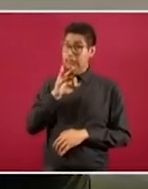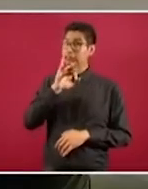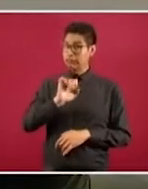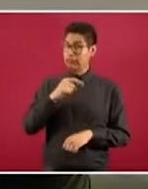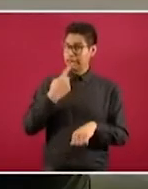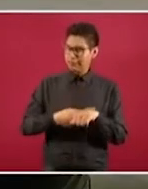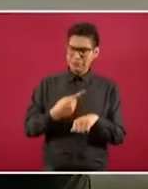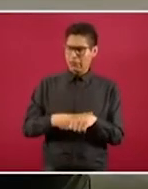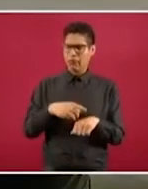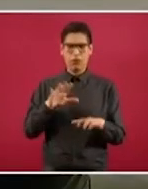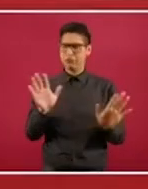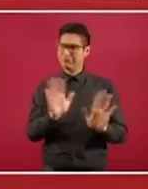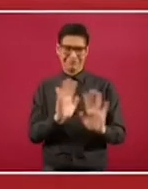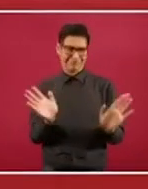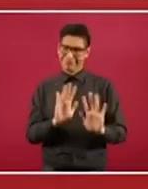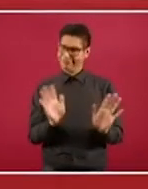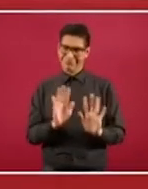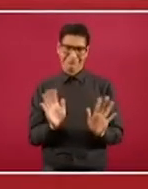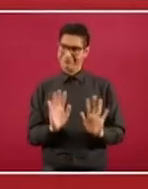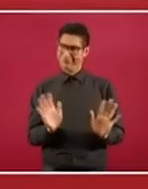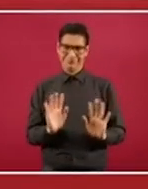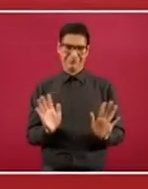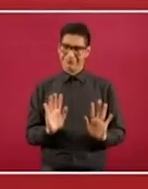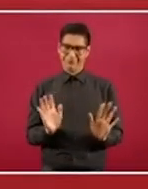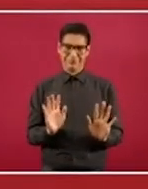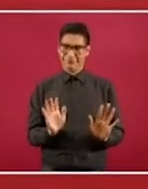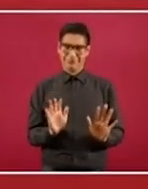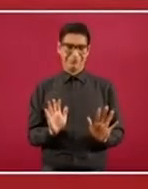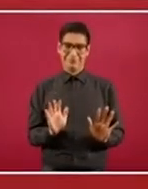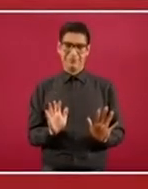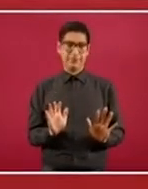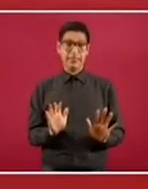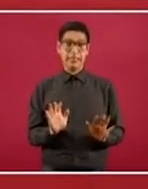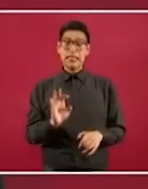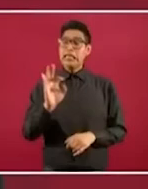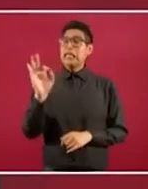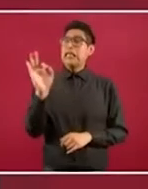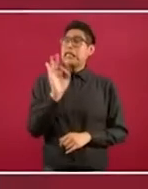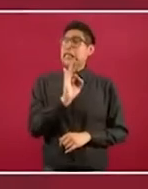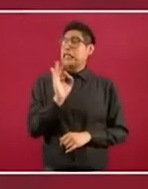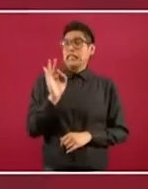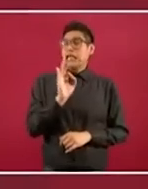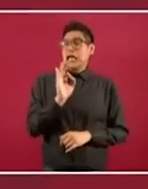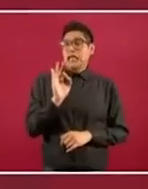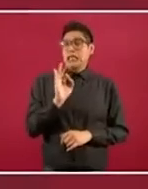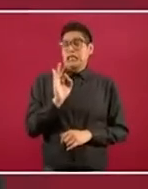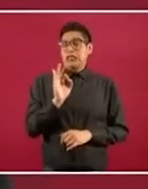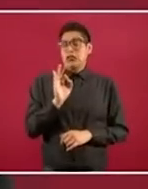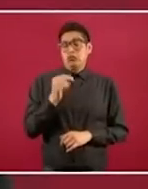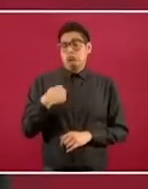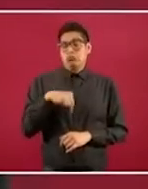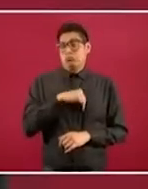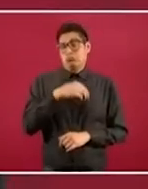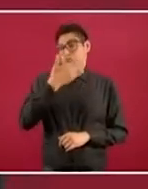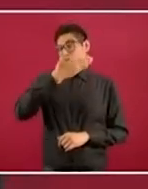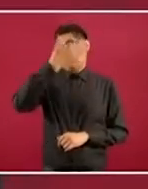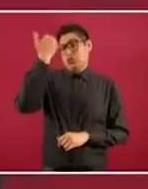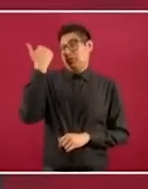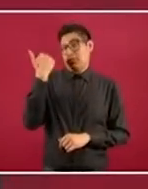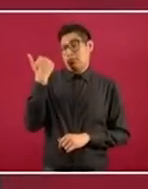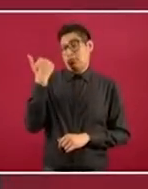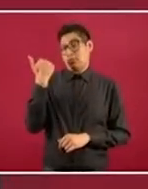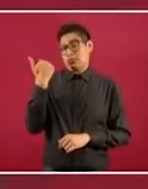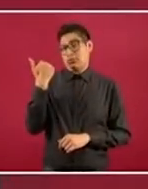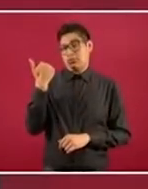no cumple la definición. No sabemos si en el momento que hubo la cercanía